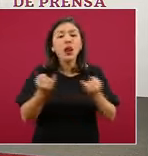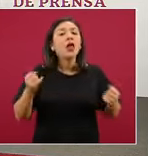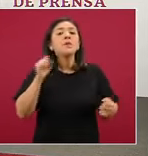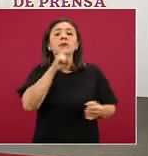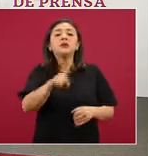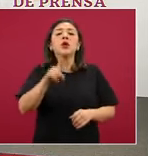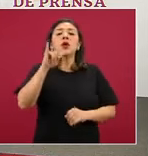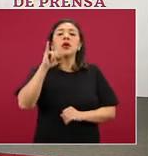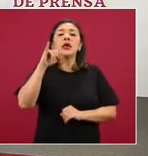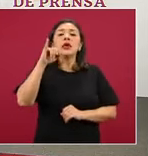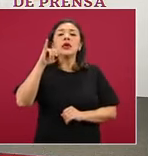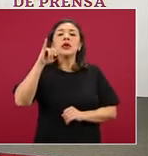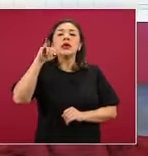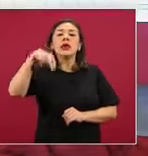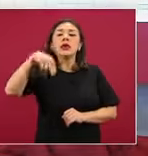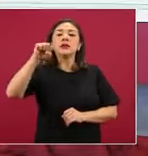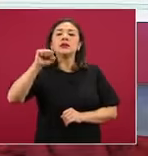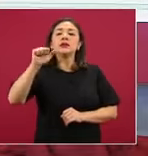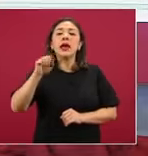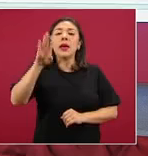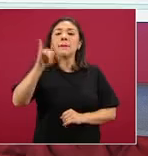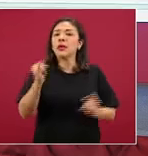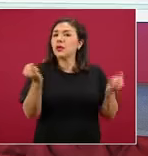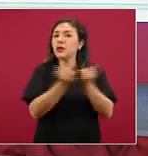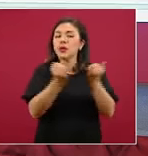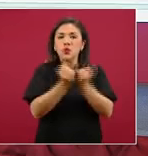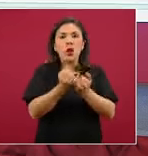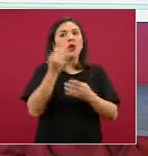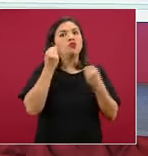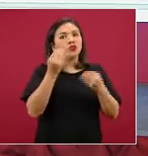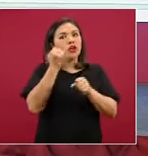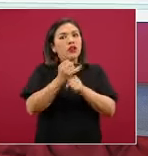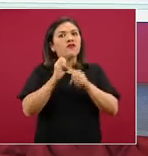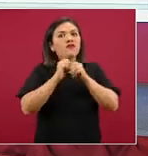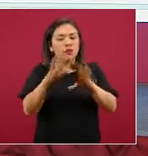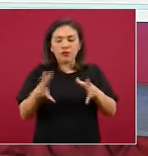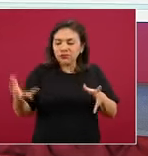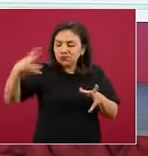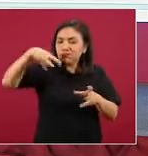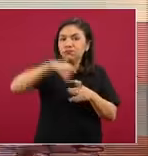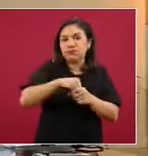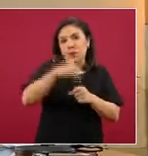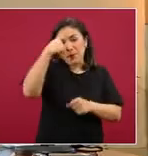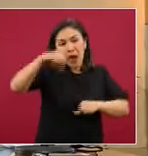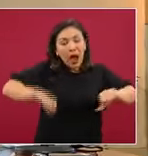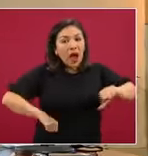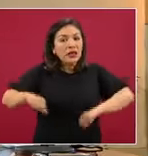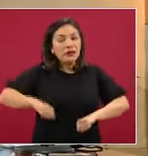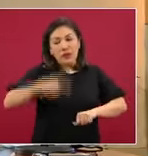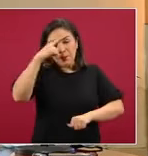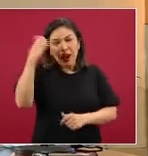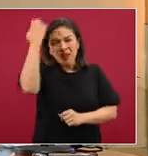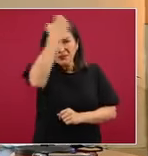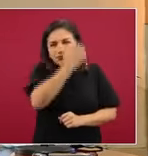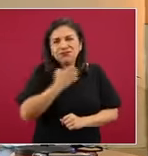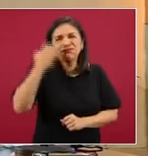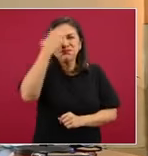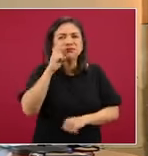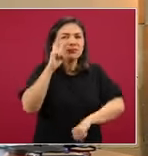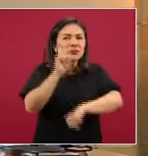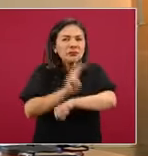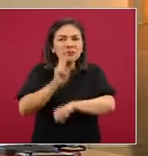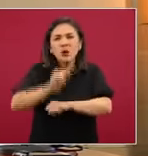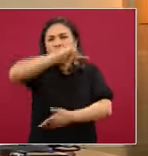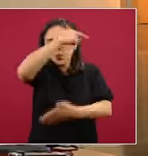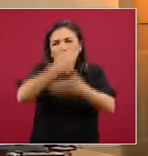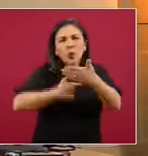Nacional de Salud Pública, quien ha concentrado pues gran parte de la actividad especial de analizar, de ver, de